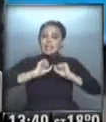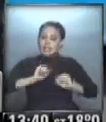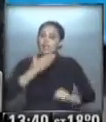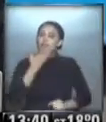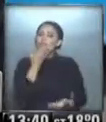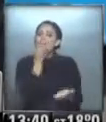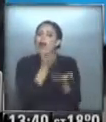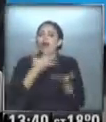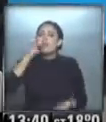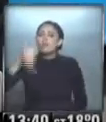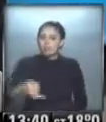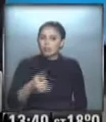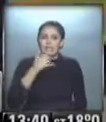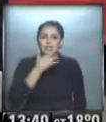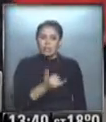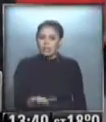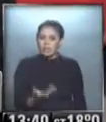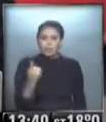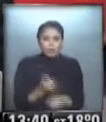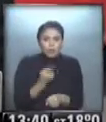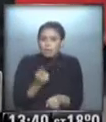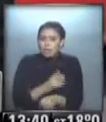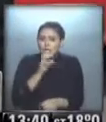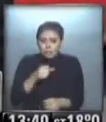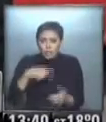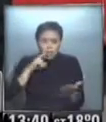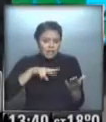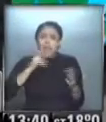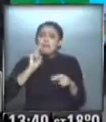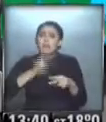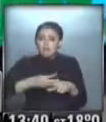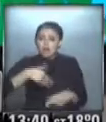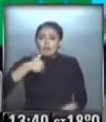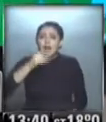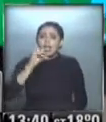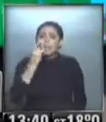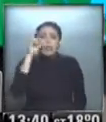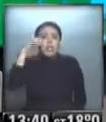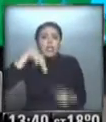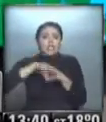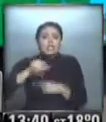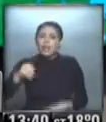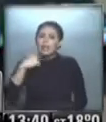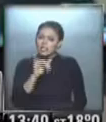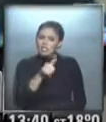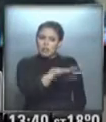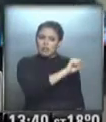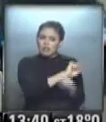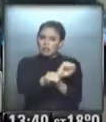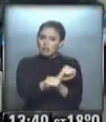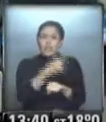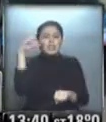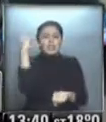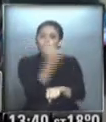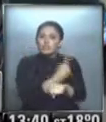que ordena la detención gravísimo no puede un secretario hacerlo cuidar el apellido jamás madueño el como si fuera juez dice sí claro tenga que ir a diez horas